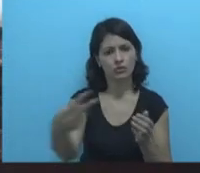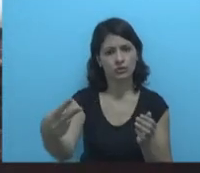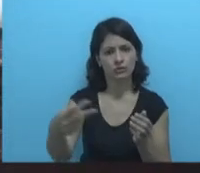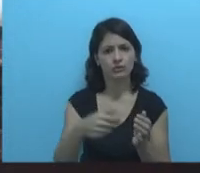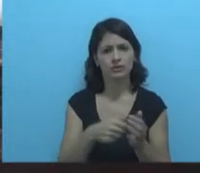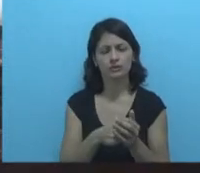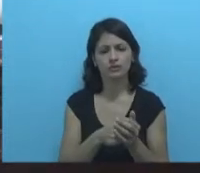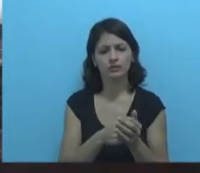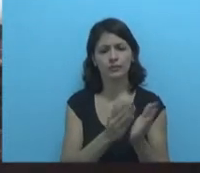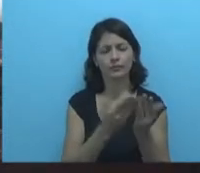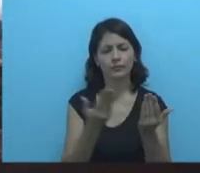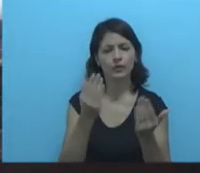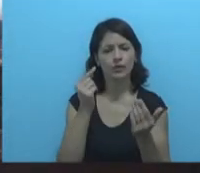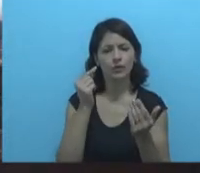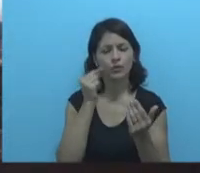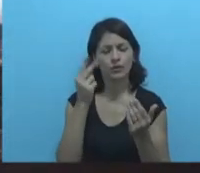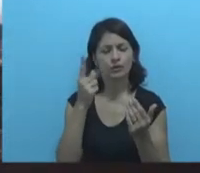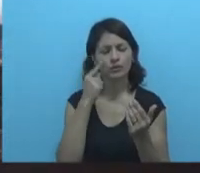sesiones. Expediente